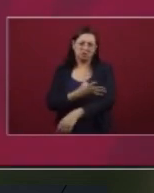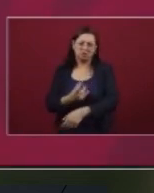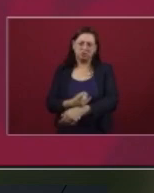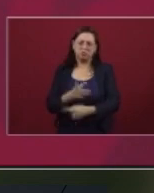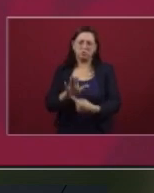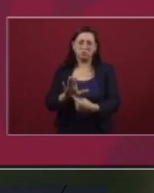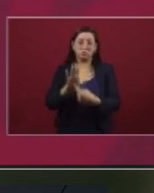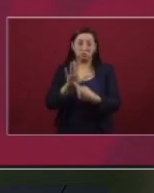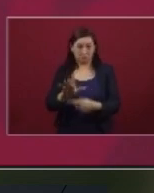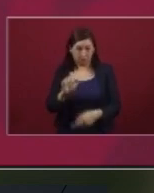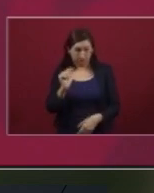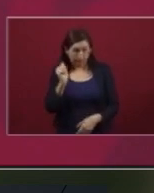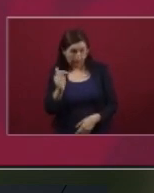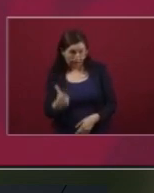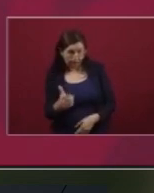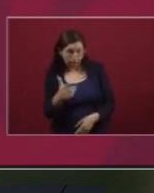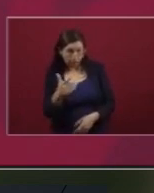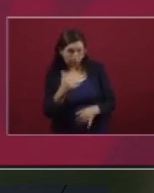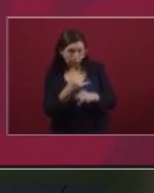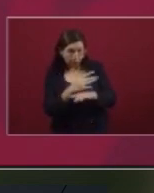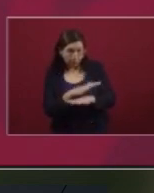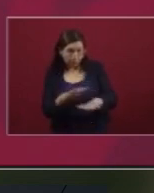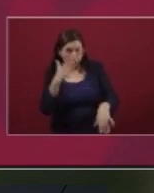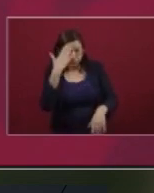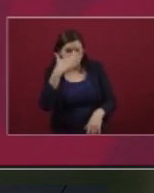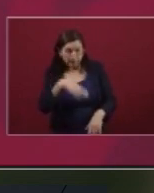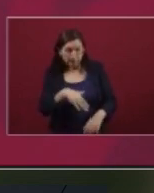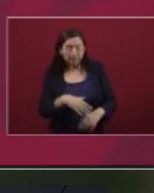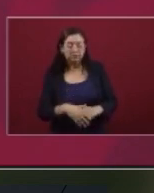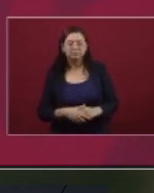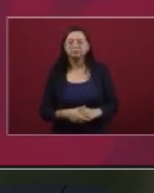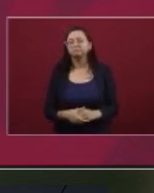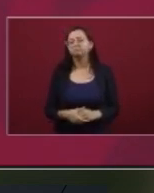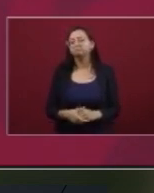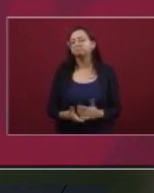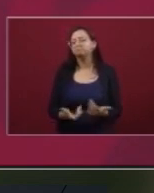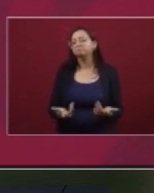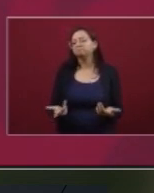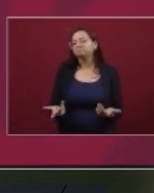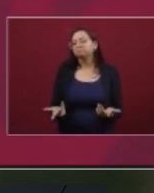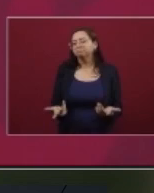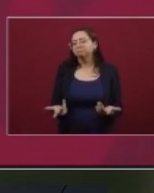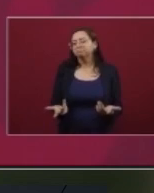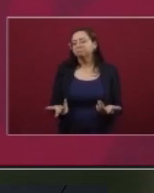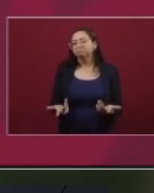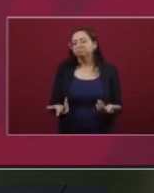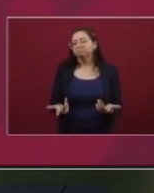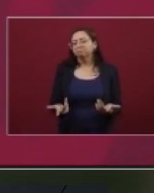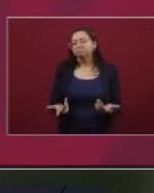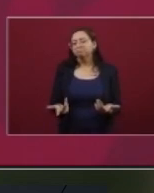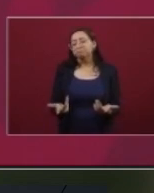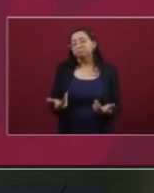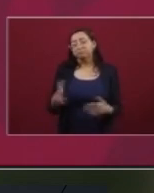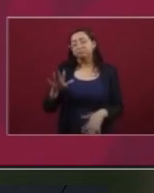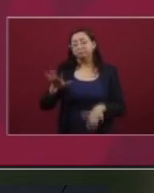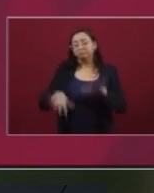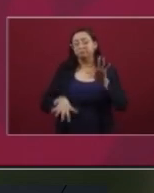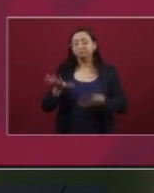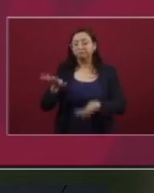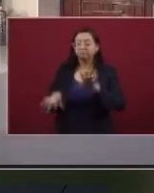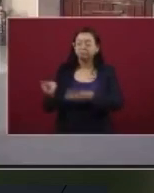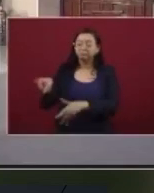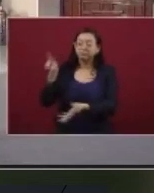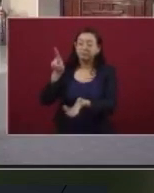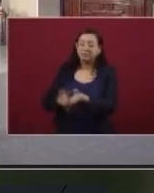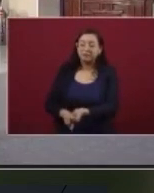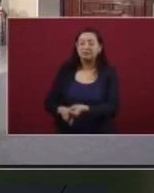corrupta, prensa sicaria y prensa prostituida. Indicó que los ataques en redes fueron realizados por 74% de usuarios reales y